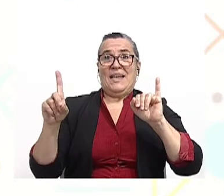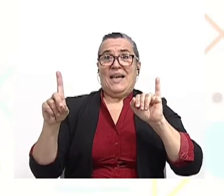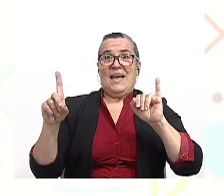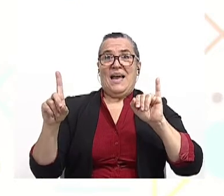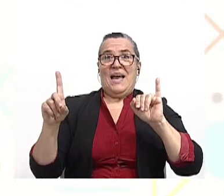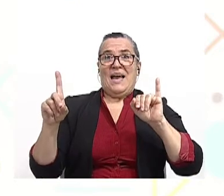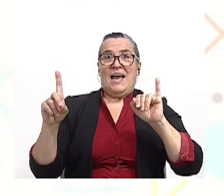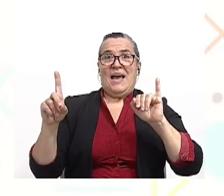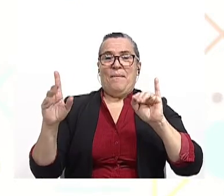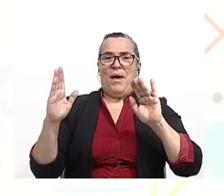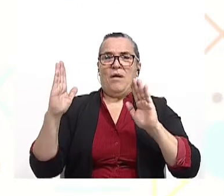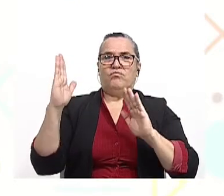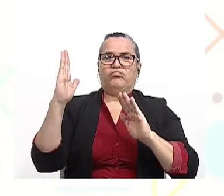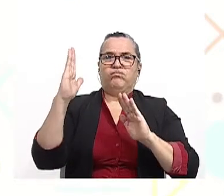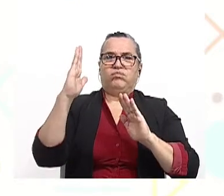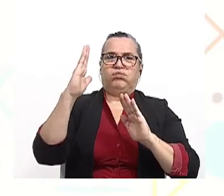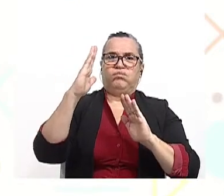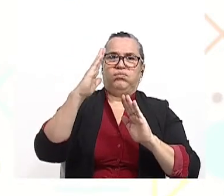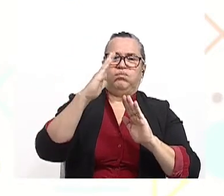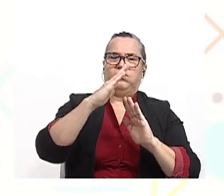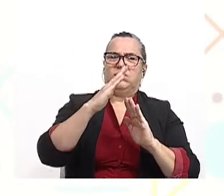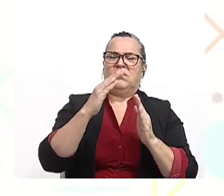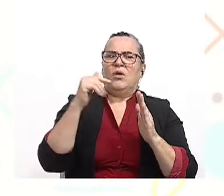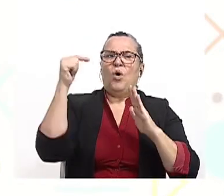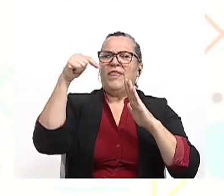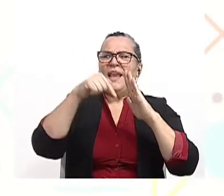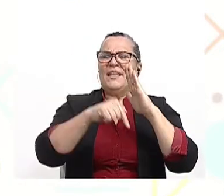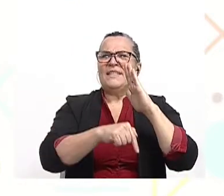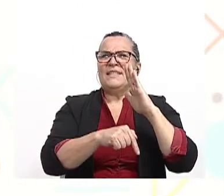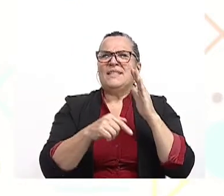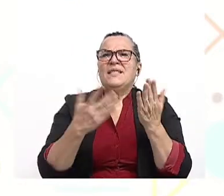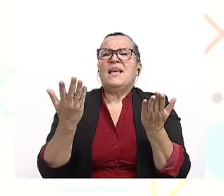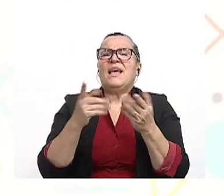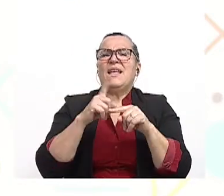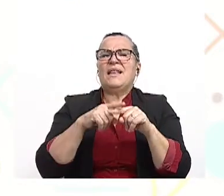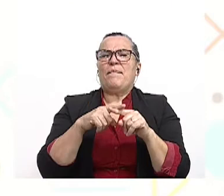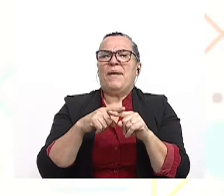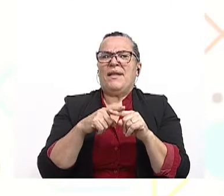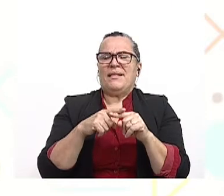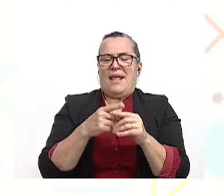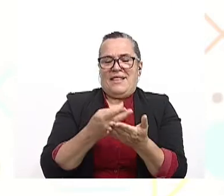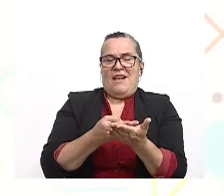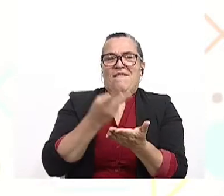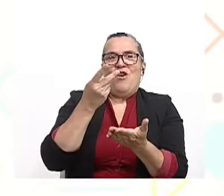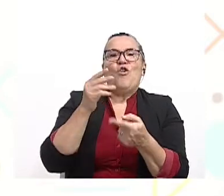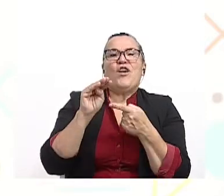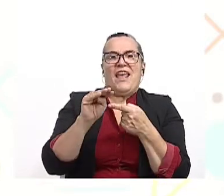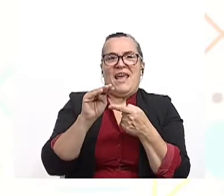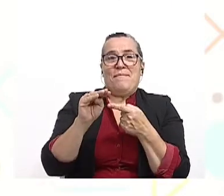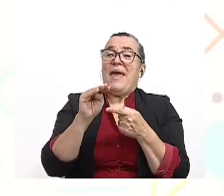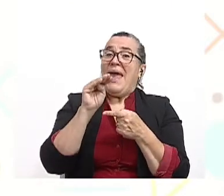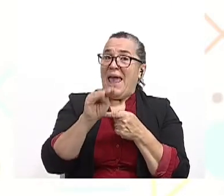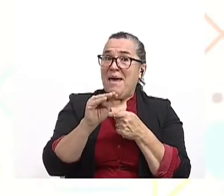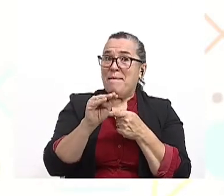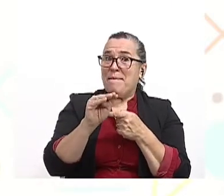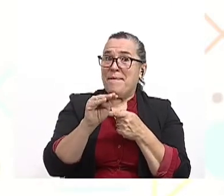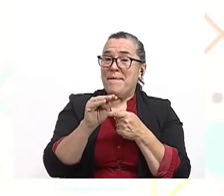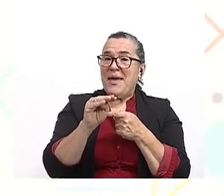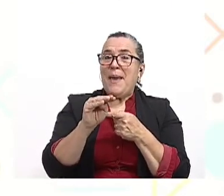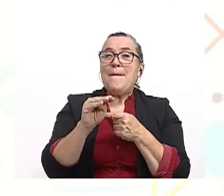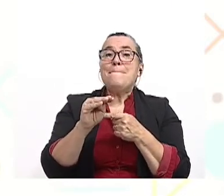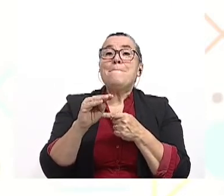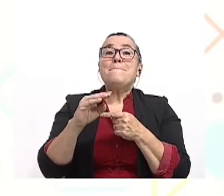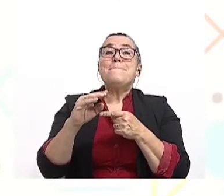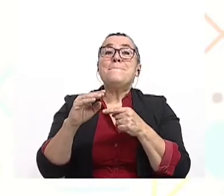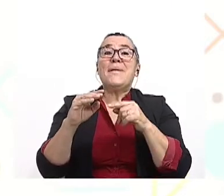es decreciente una gráfica? ¿Y de quién depende? Depende del valor de m. M tiene que ser menor que